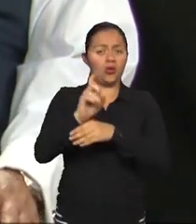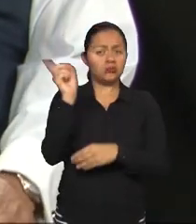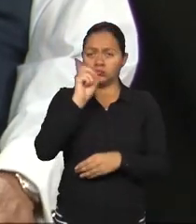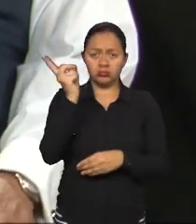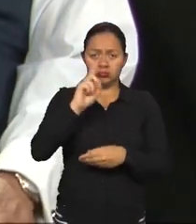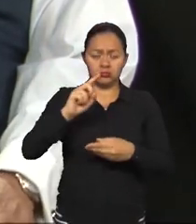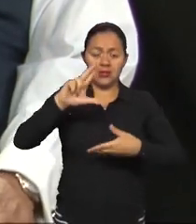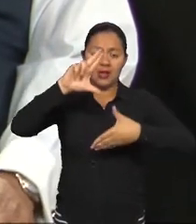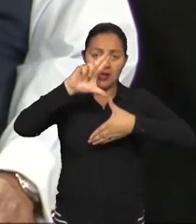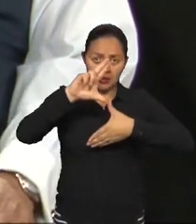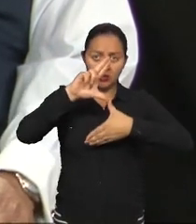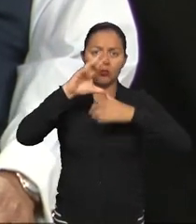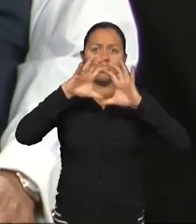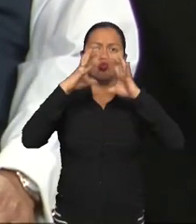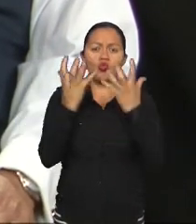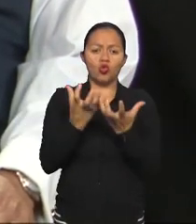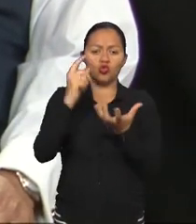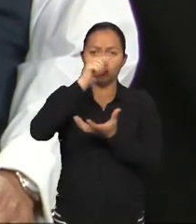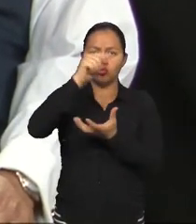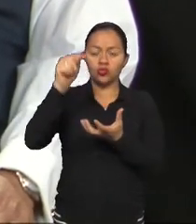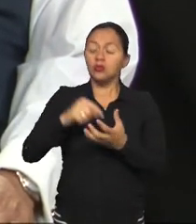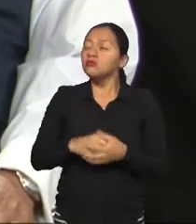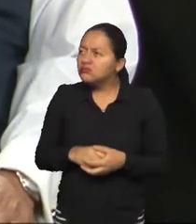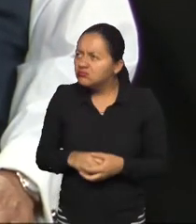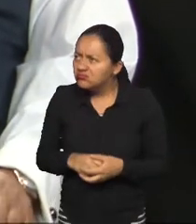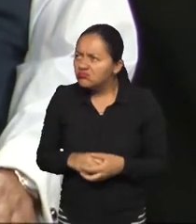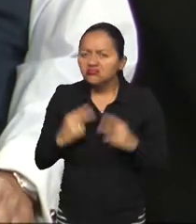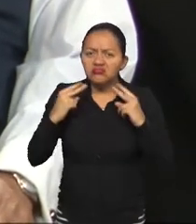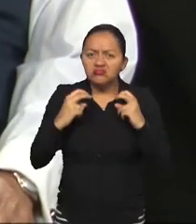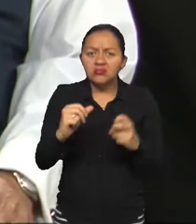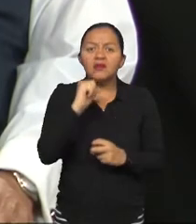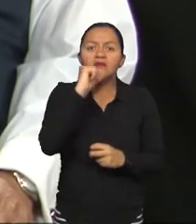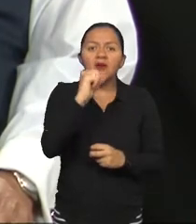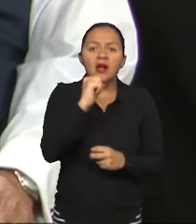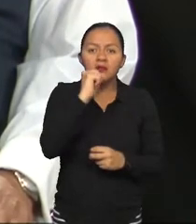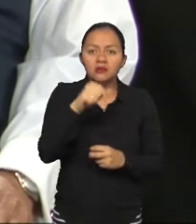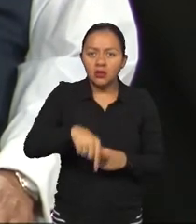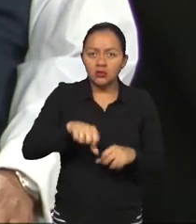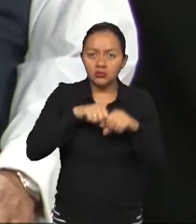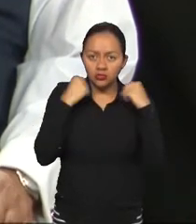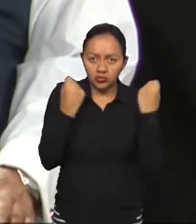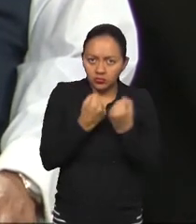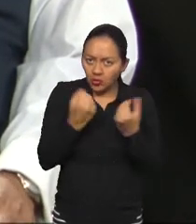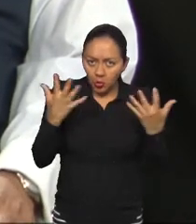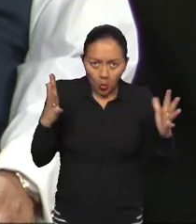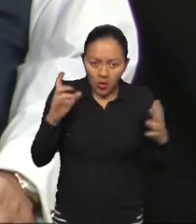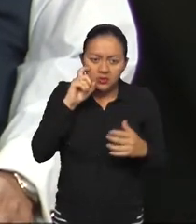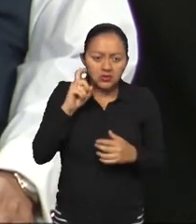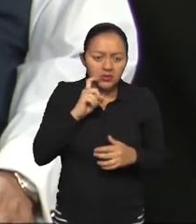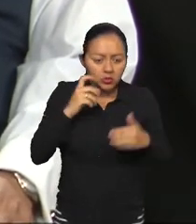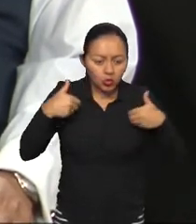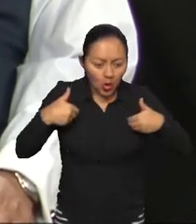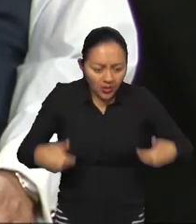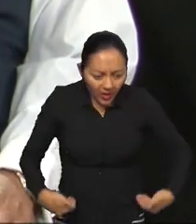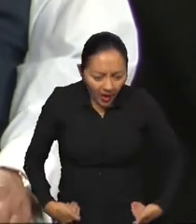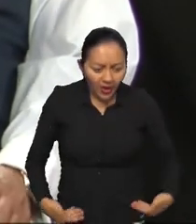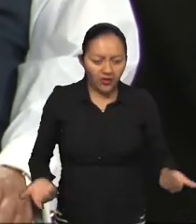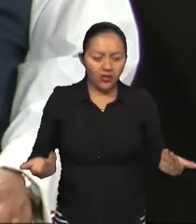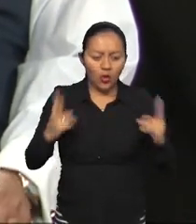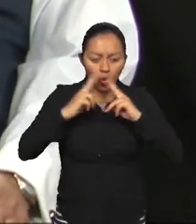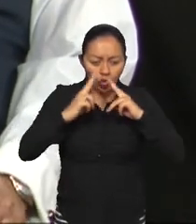de la región y el mundo. Es un tema que de alguna manera faltaba esta conversación en la sociedad y pienso que hay muchos elementos para poder